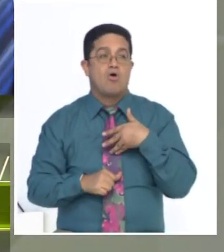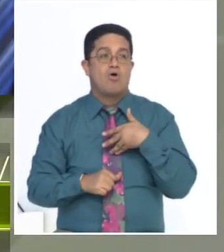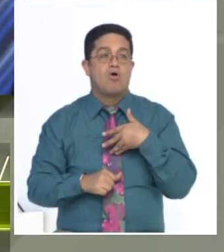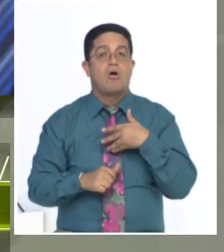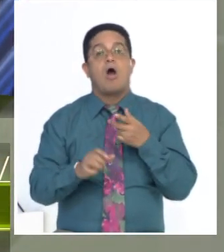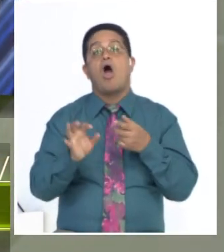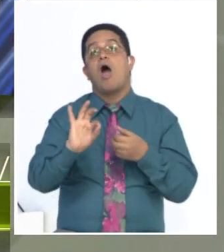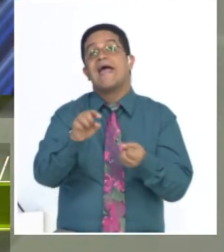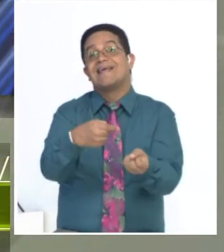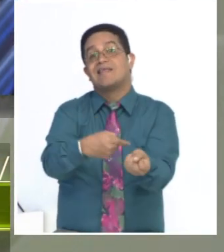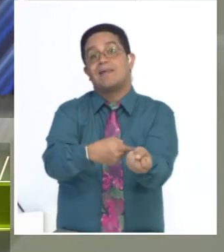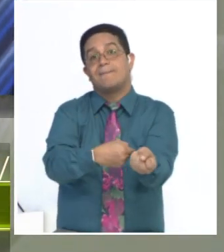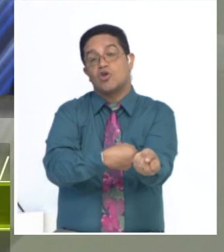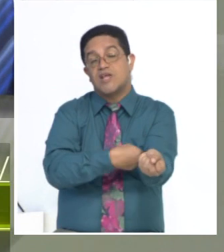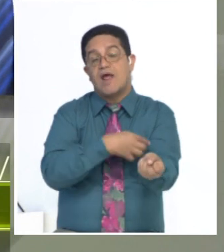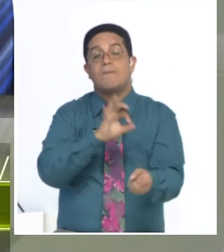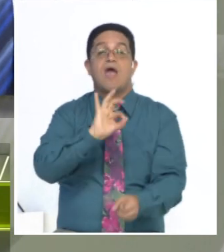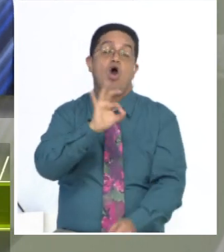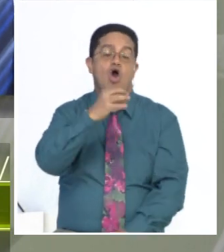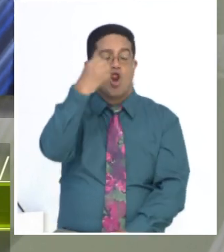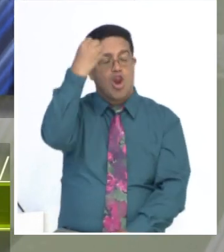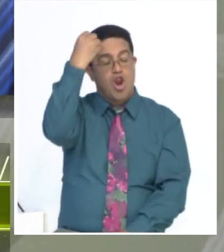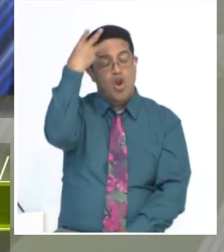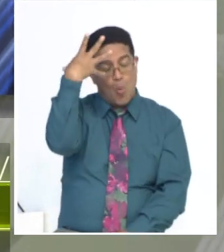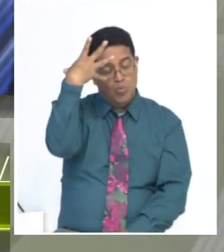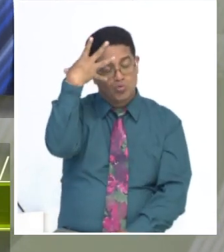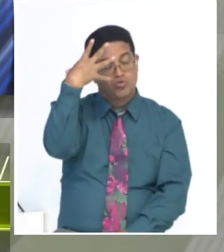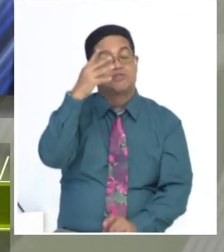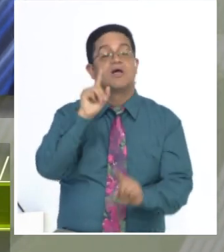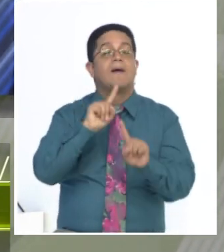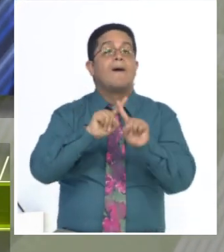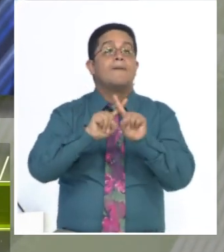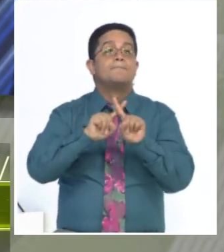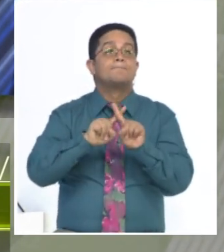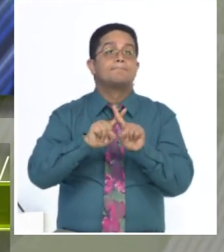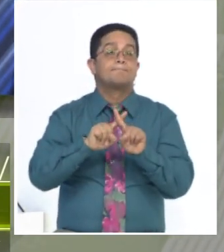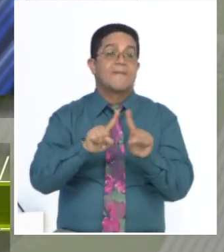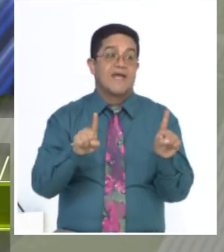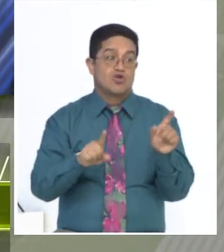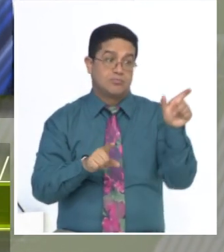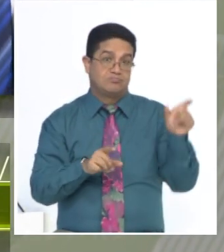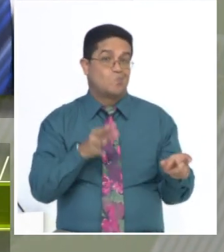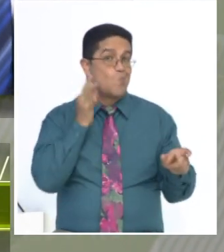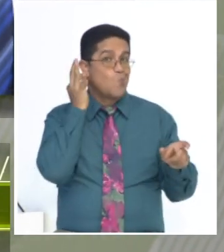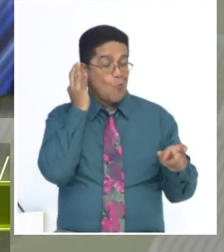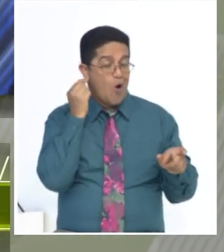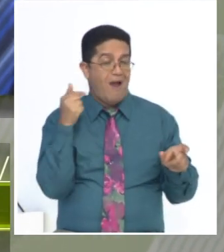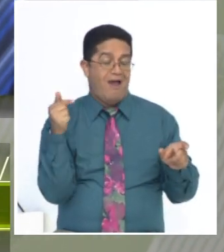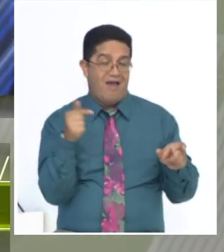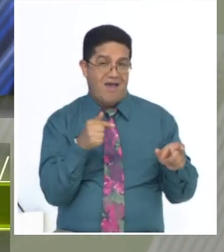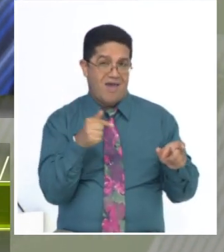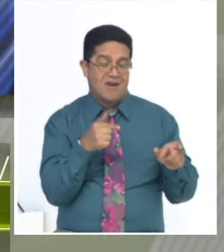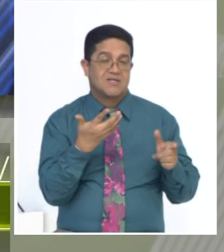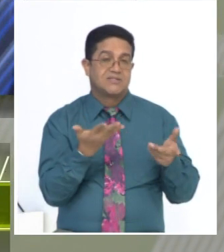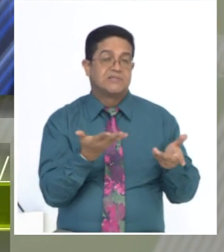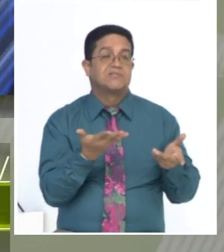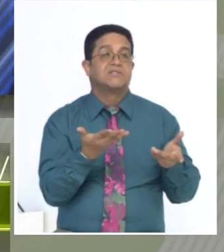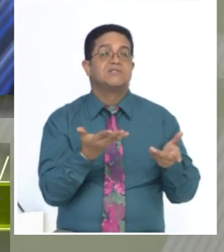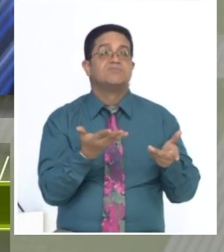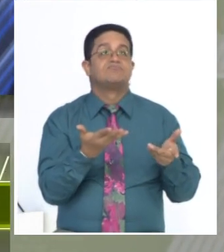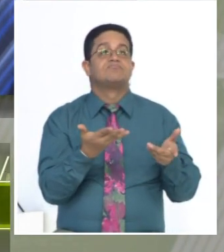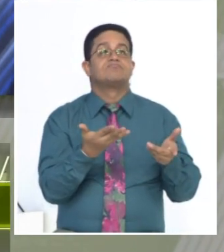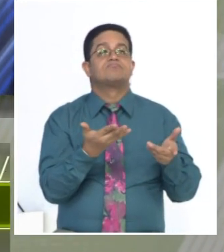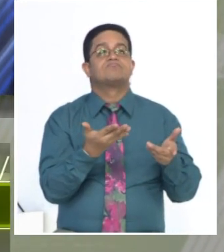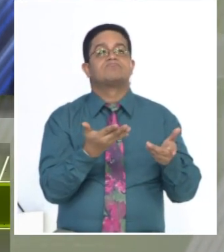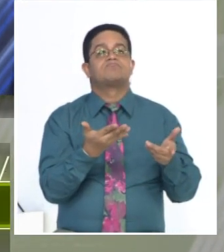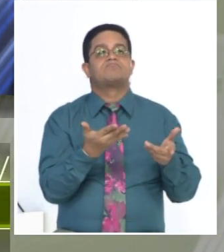quimioterapia o radioterapia. Sin embargo, para esta paciente realmente fue recidivante